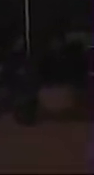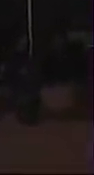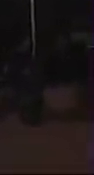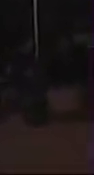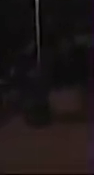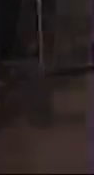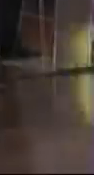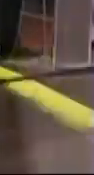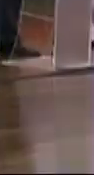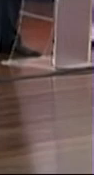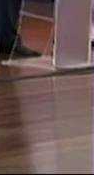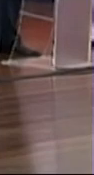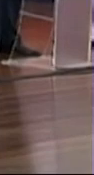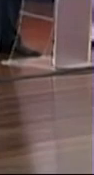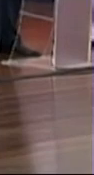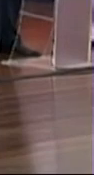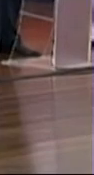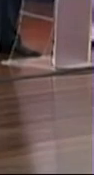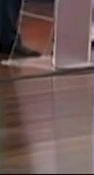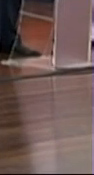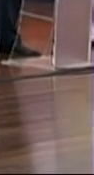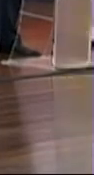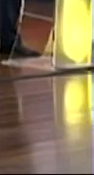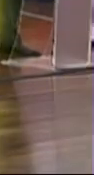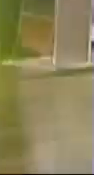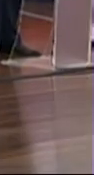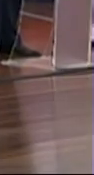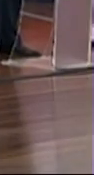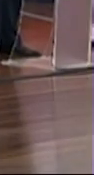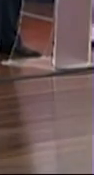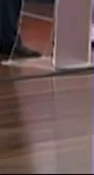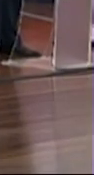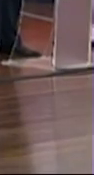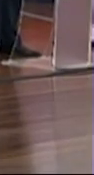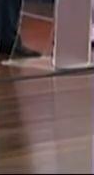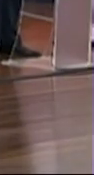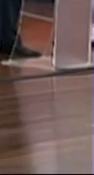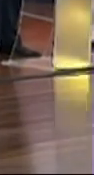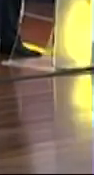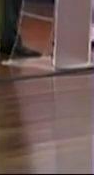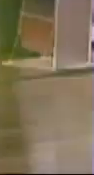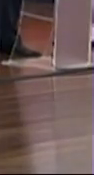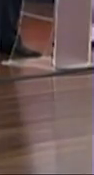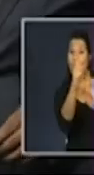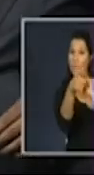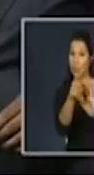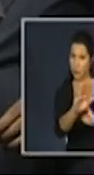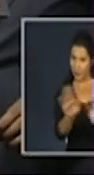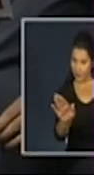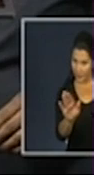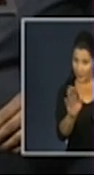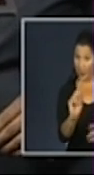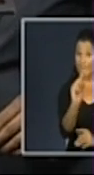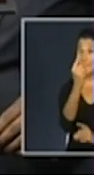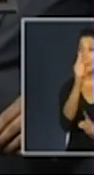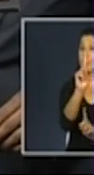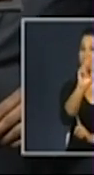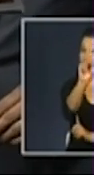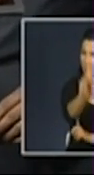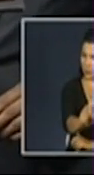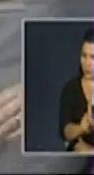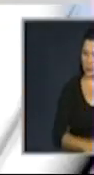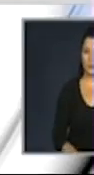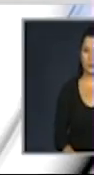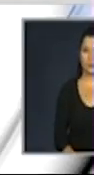un instrumento incorporado en la psique política de los partidos y de los candidatos. Aunque a nivel discursivo, en este debate por lo menos prácticamente